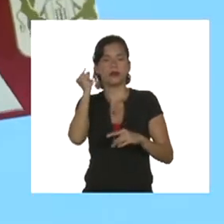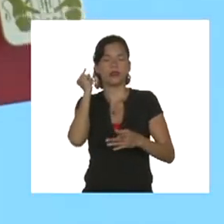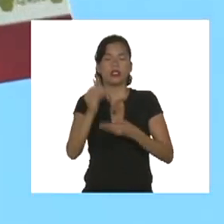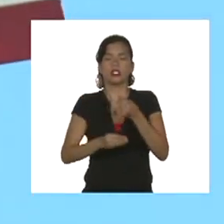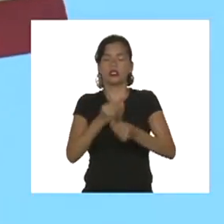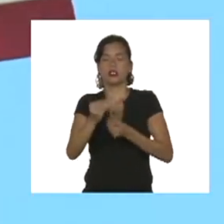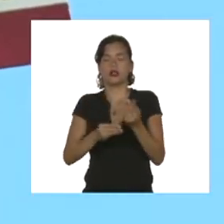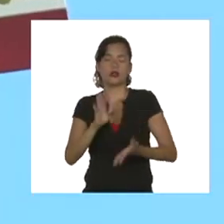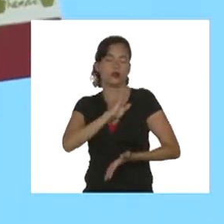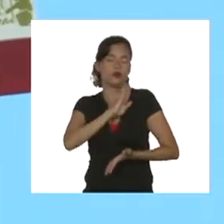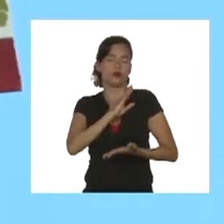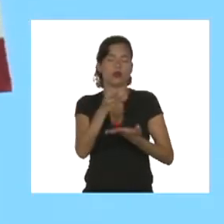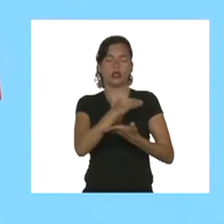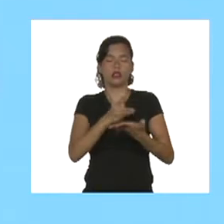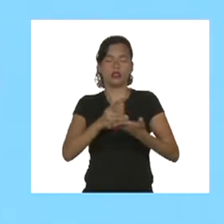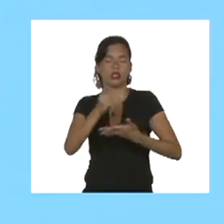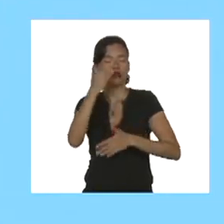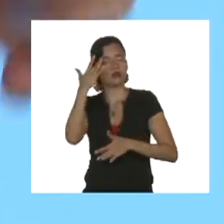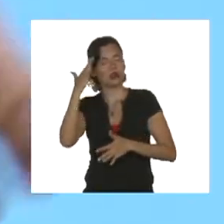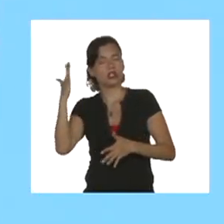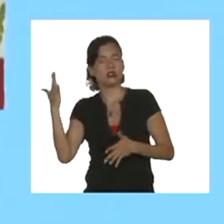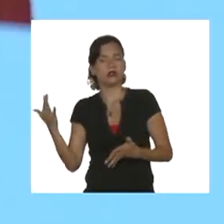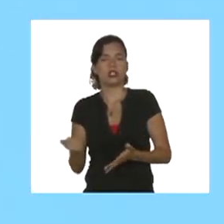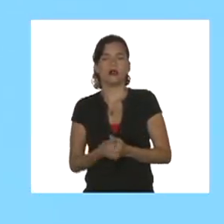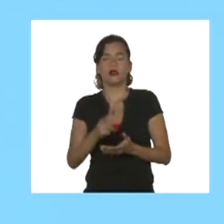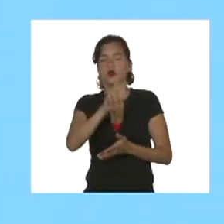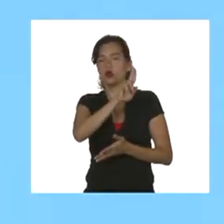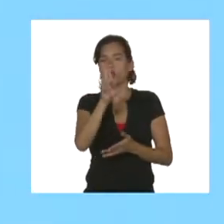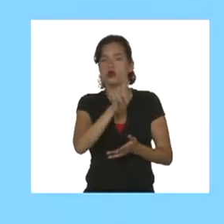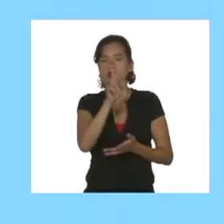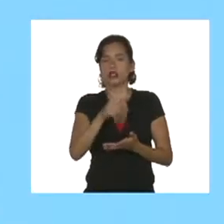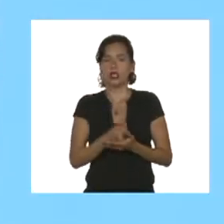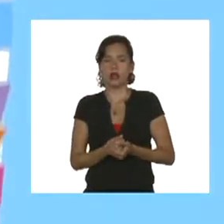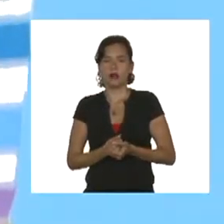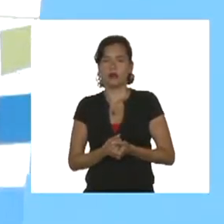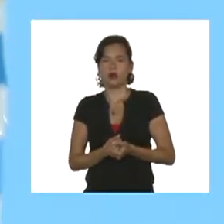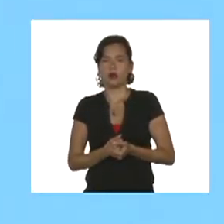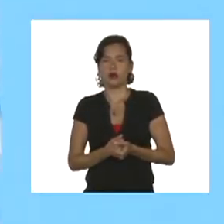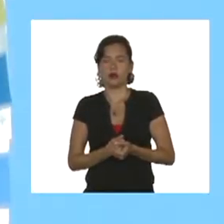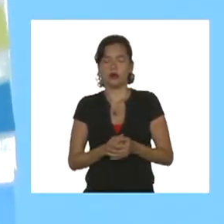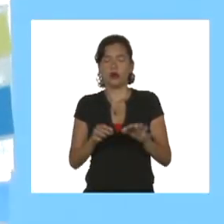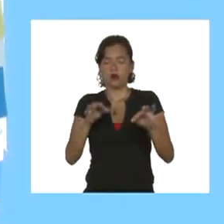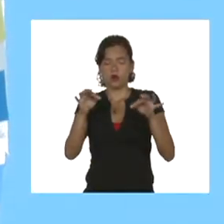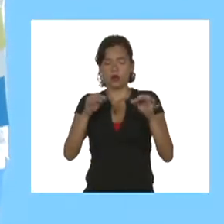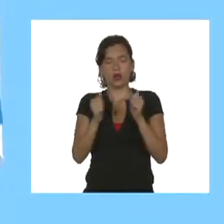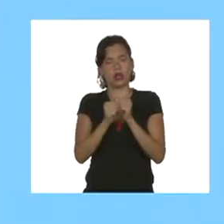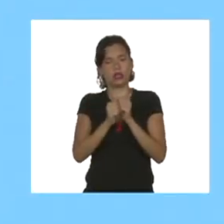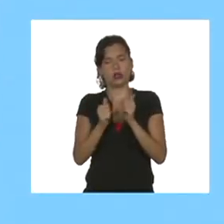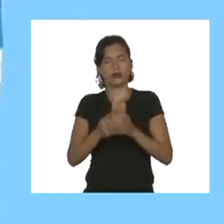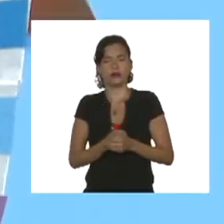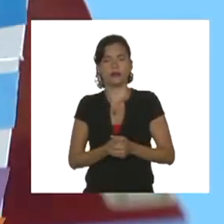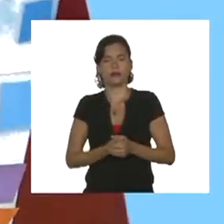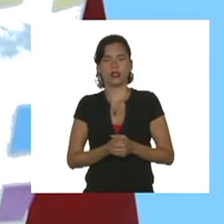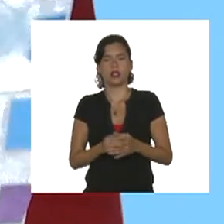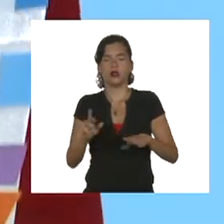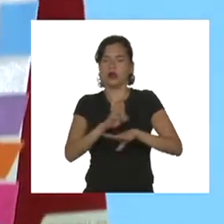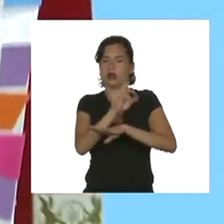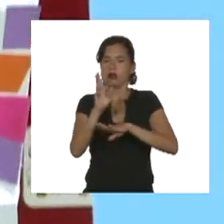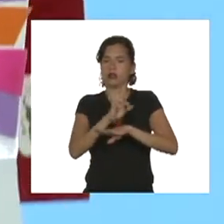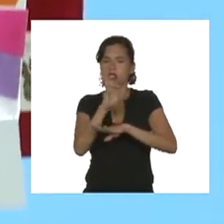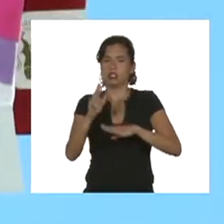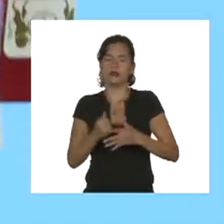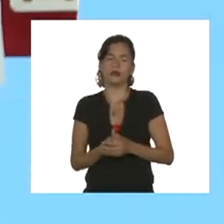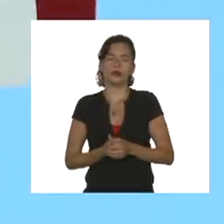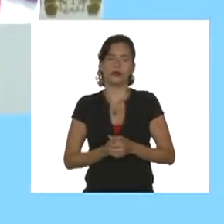diseño de acuerdo a su creatividad y utilizamos un cartón, lo